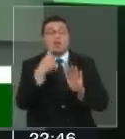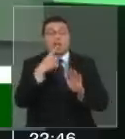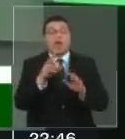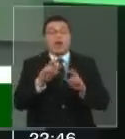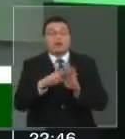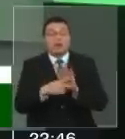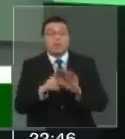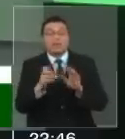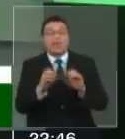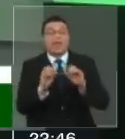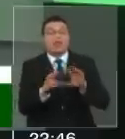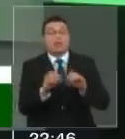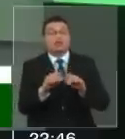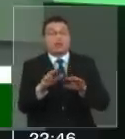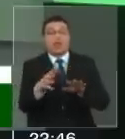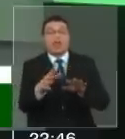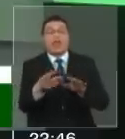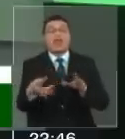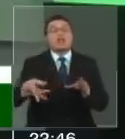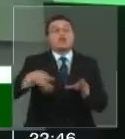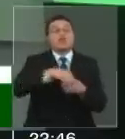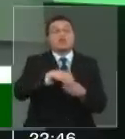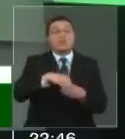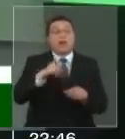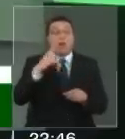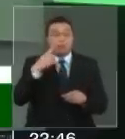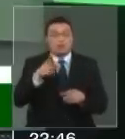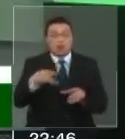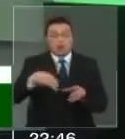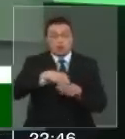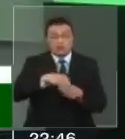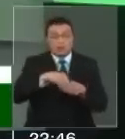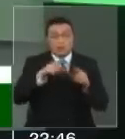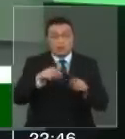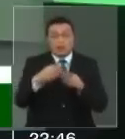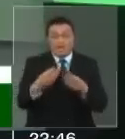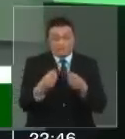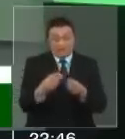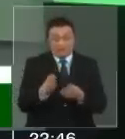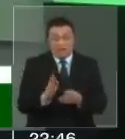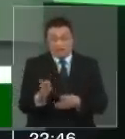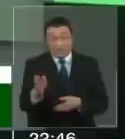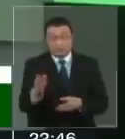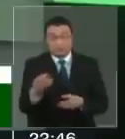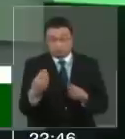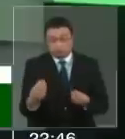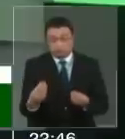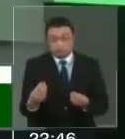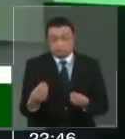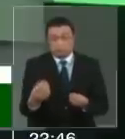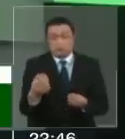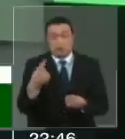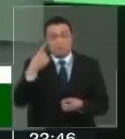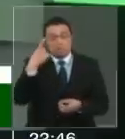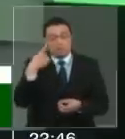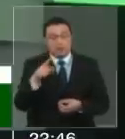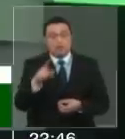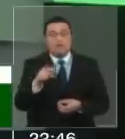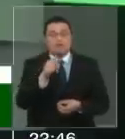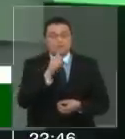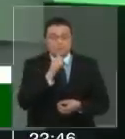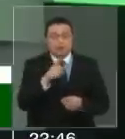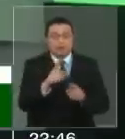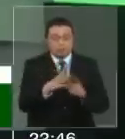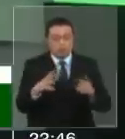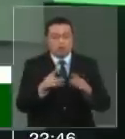reforma de educación inclusiva, pero que tiene el énfasis en la inclusión desde el punto de vista, que bien, que es un avance socioeconómico, pero que todavía